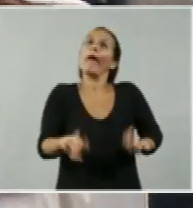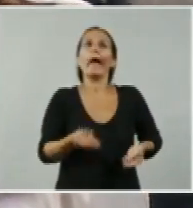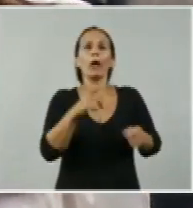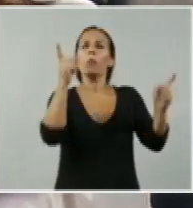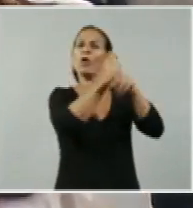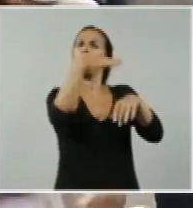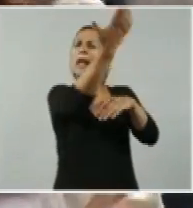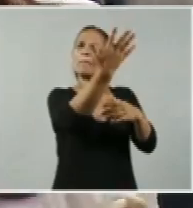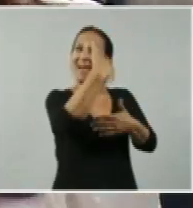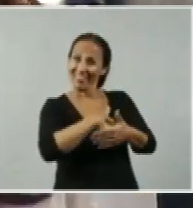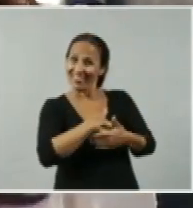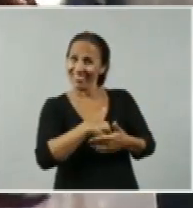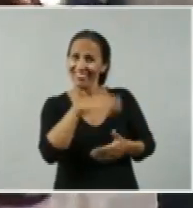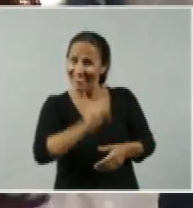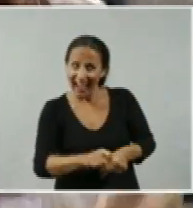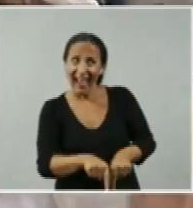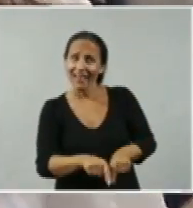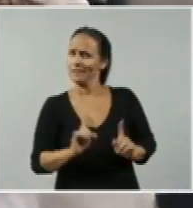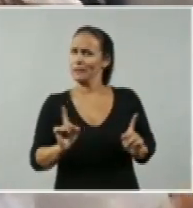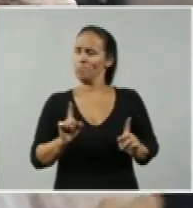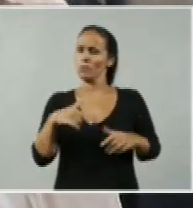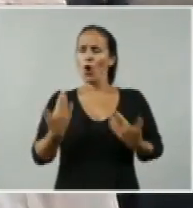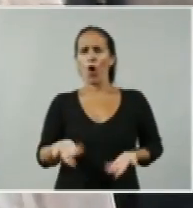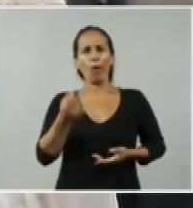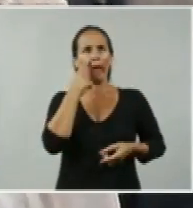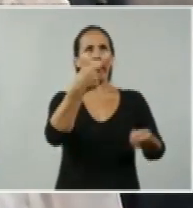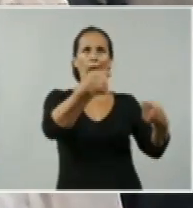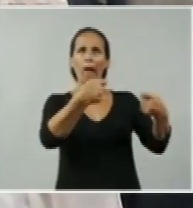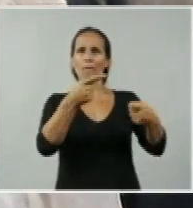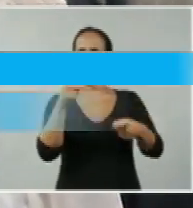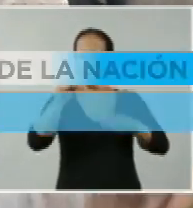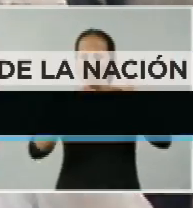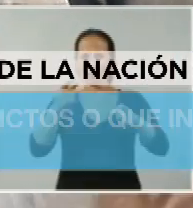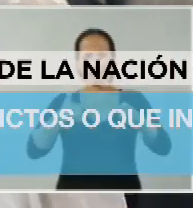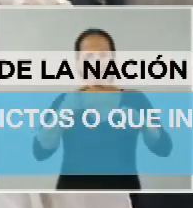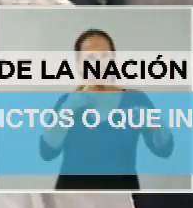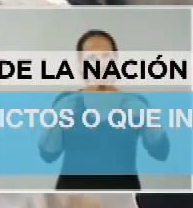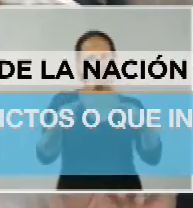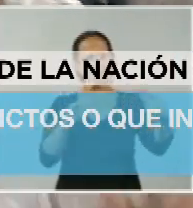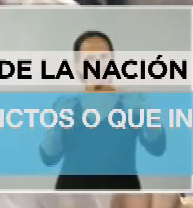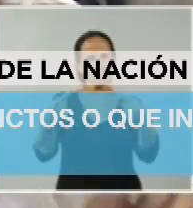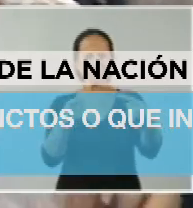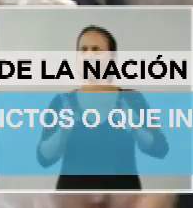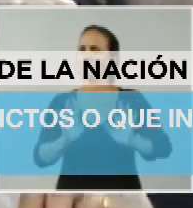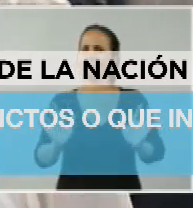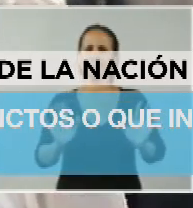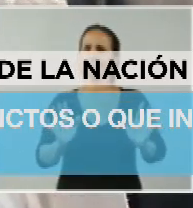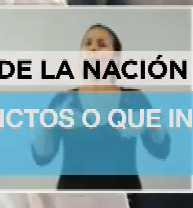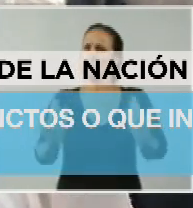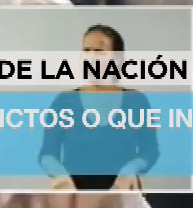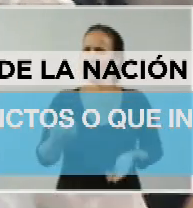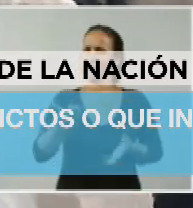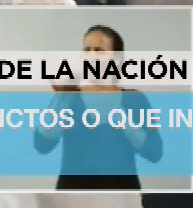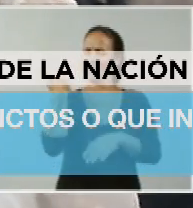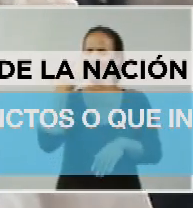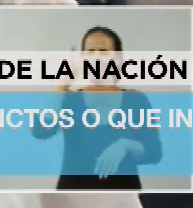intenten enfrentarnos entre los argentinos. Por eso, las dos cartas del canciller ayer